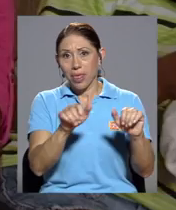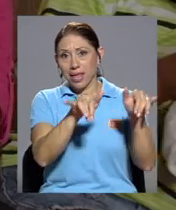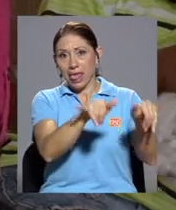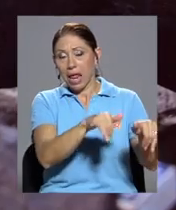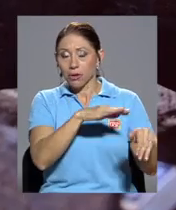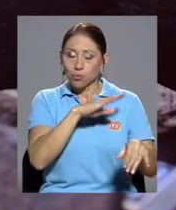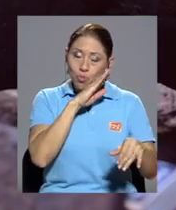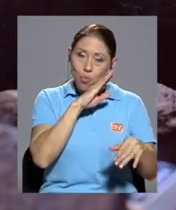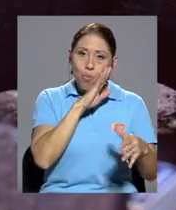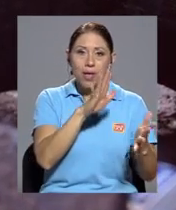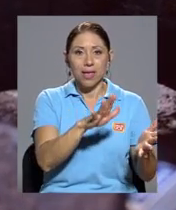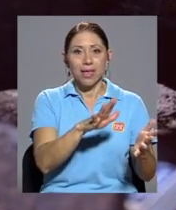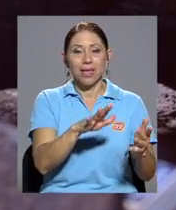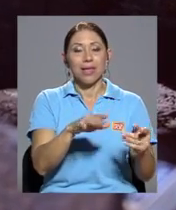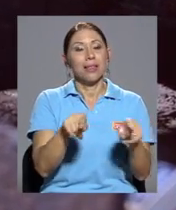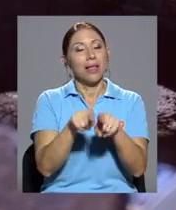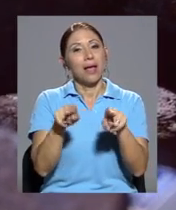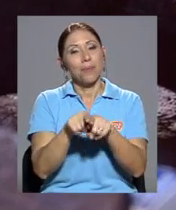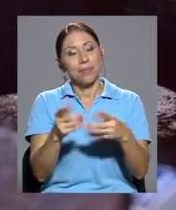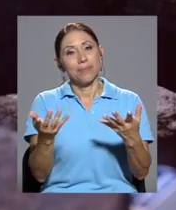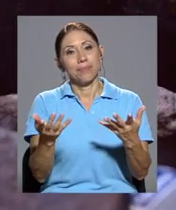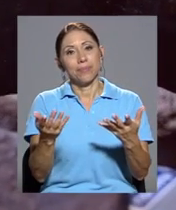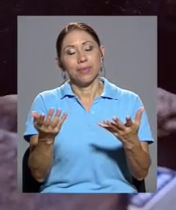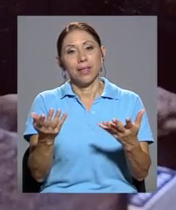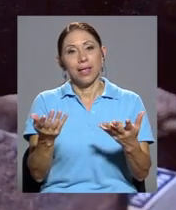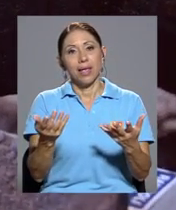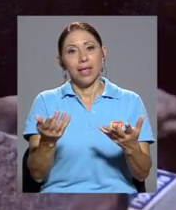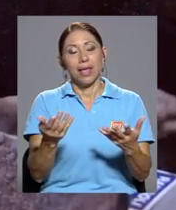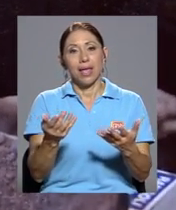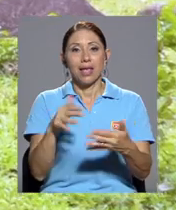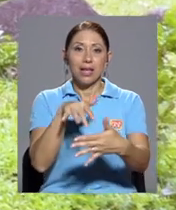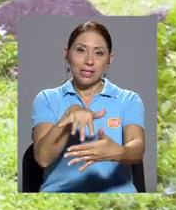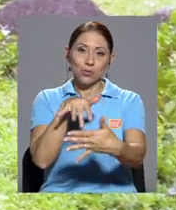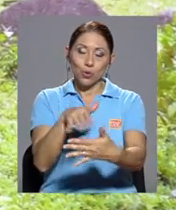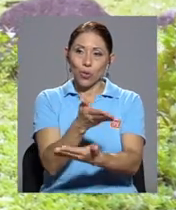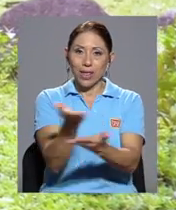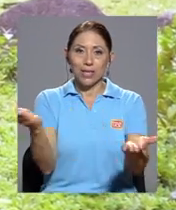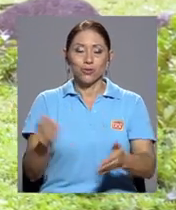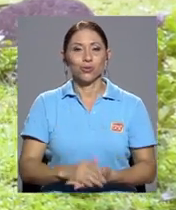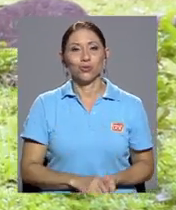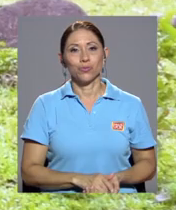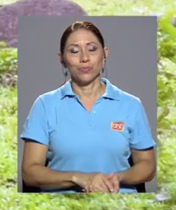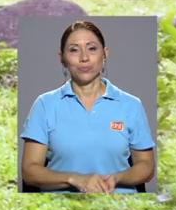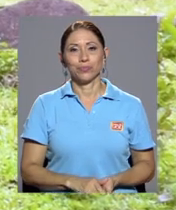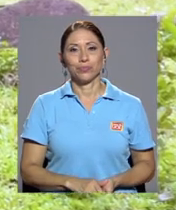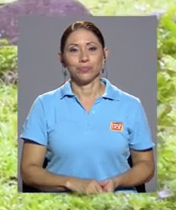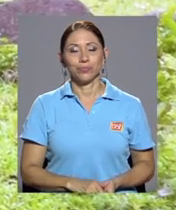quedar más que toda la parte del estudio de ellos